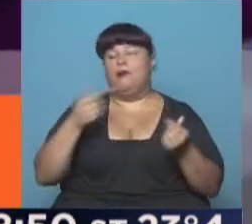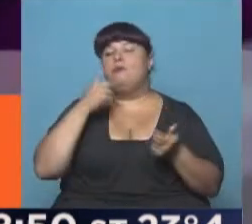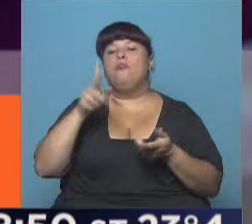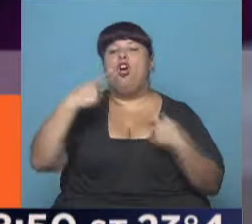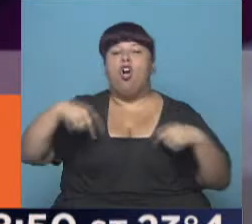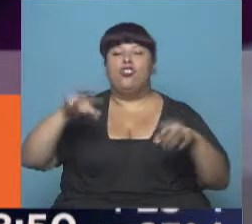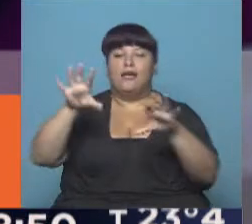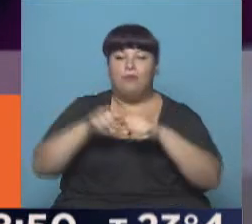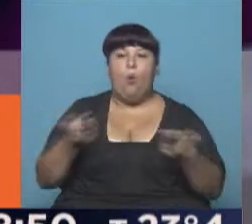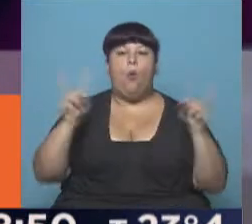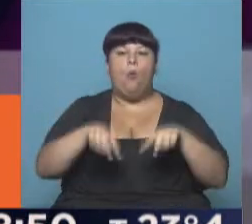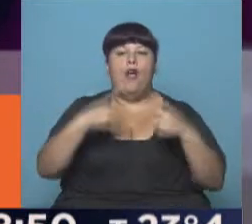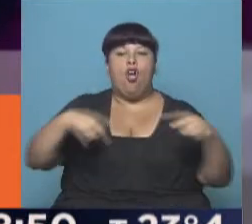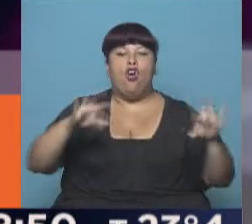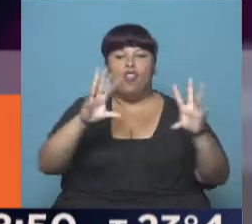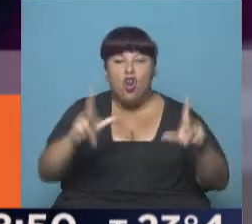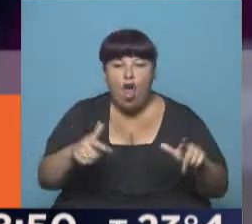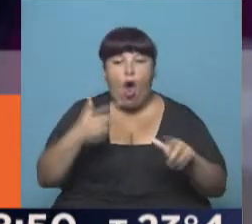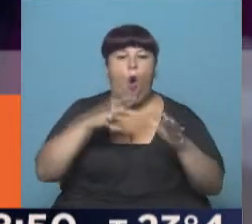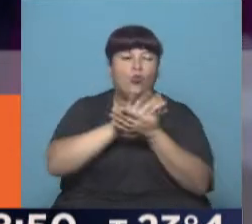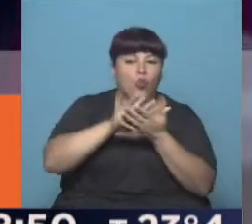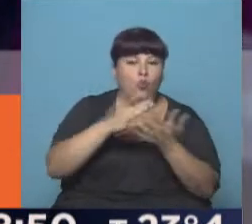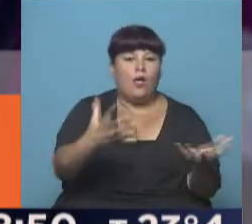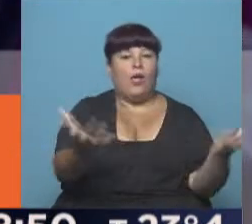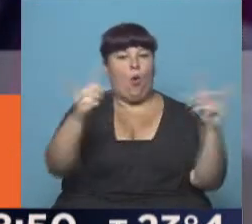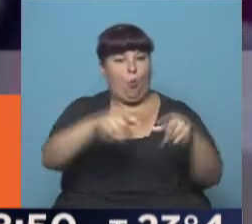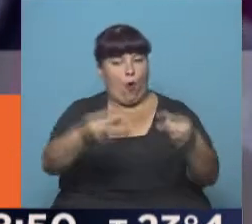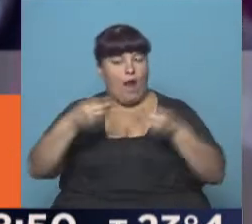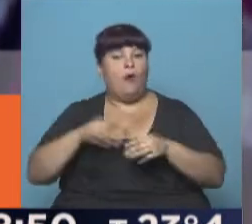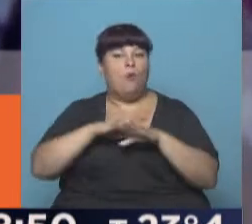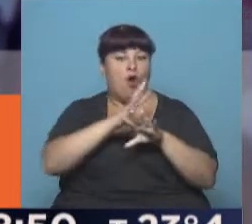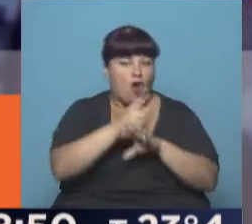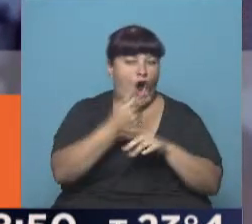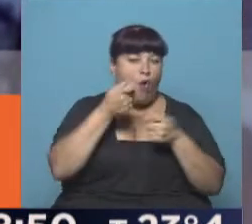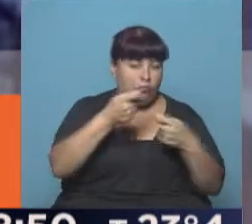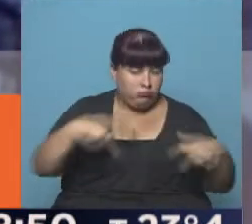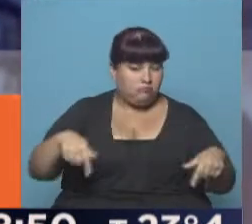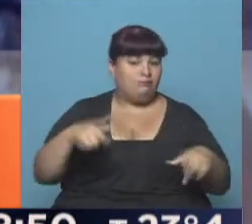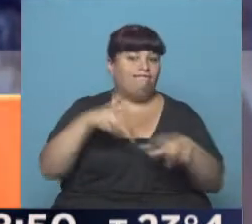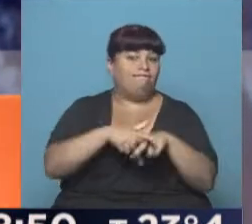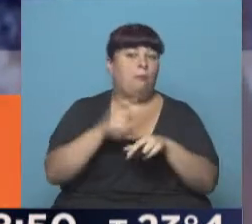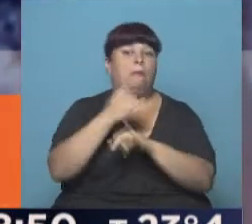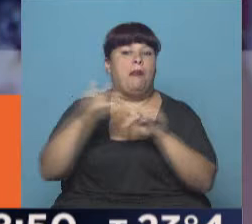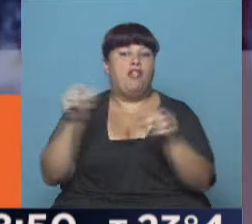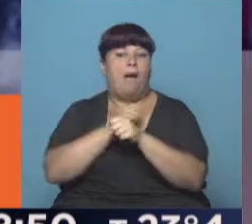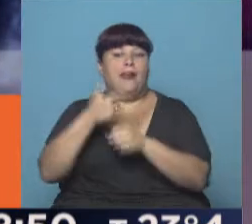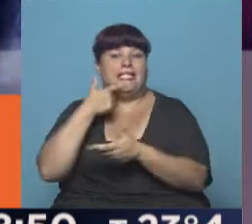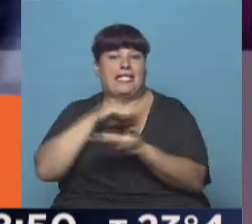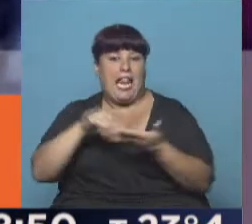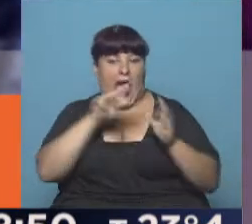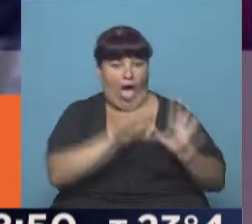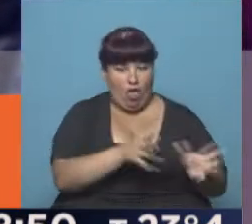dominio, que es la recuperación de los bienes mal habidos, productos del delito, que quedó con media sanción en el